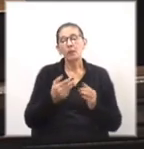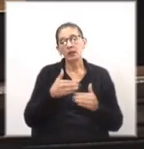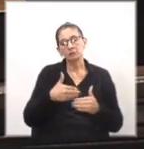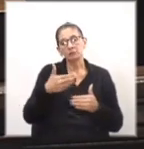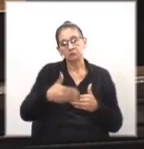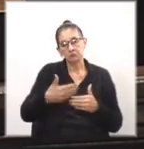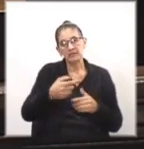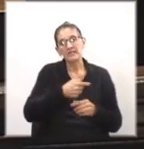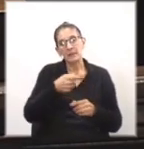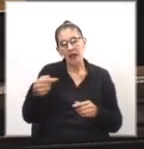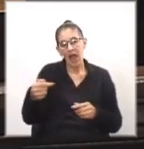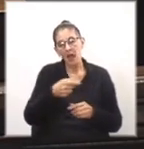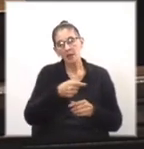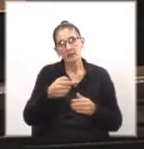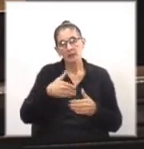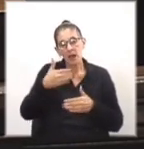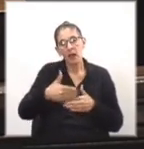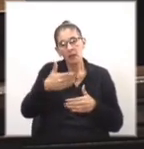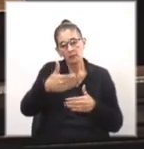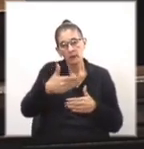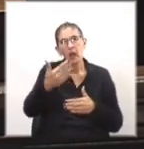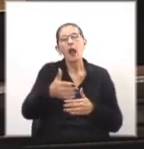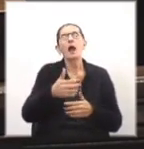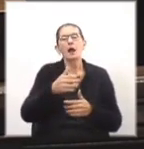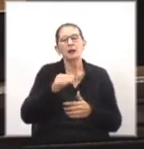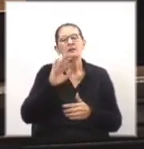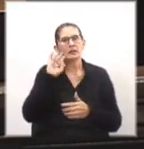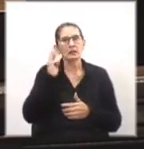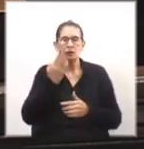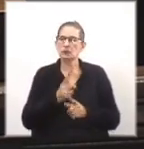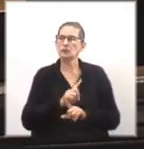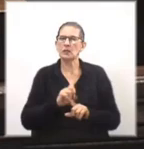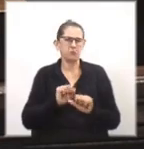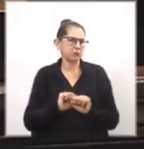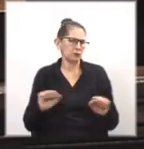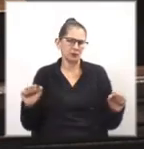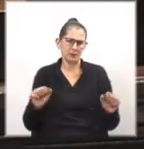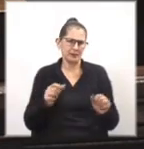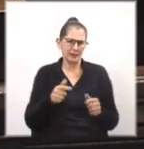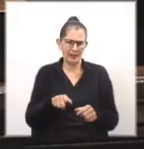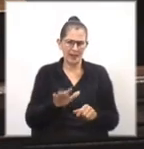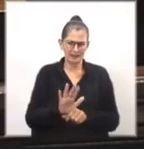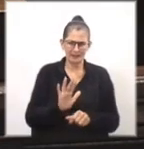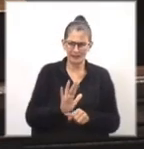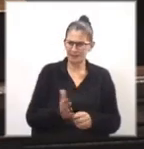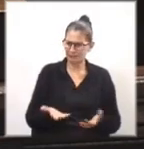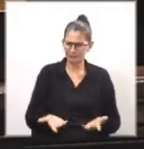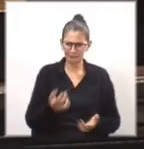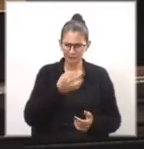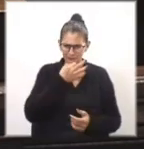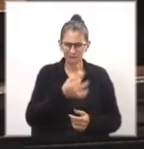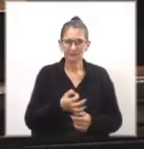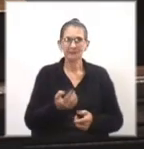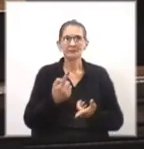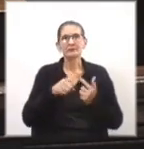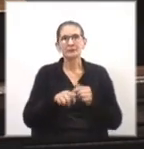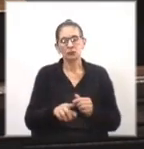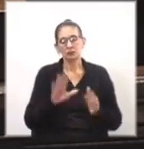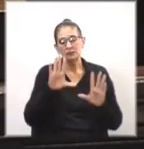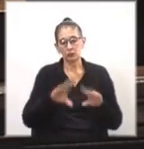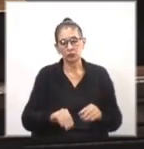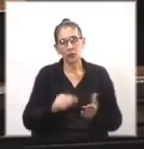las semanas, se reconoció que era imposible hacer esta afirmación, además de todas las